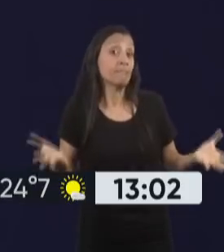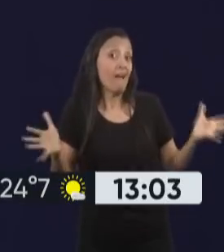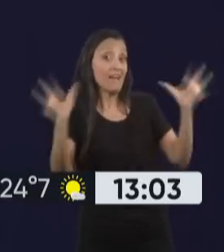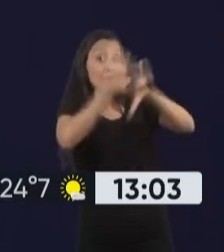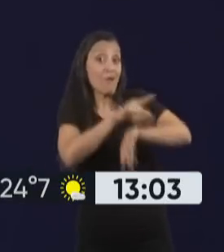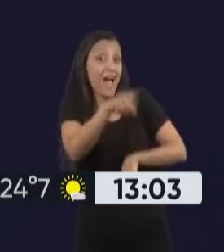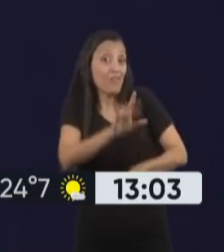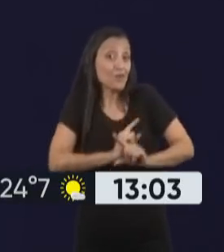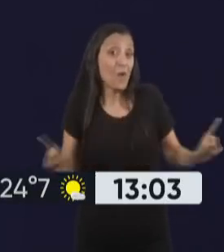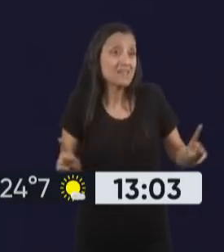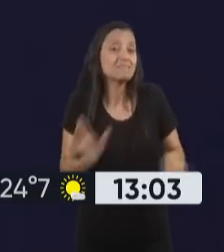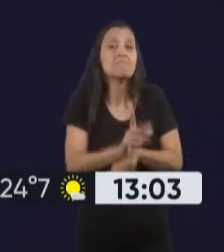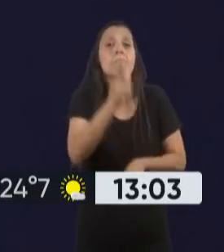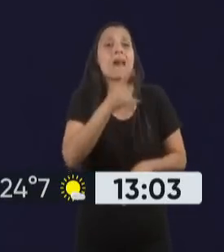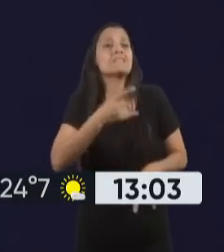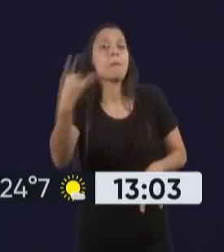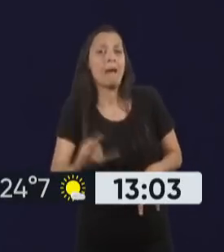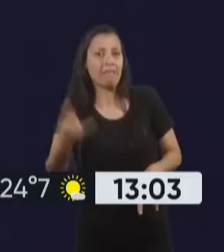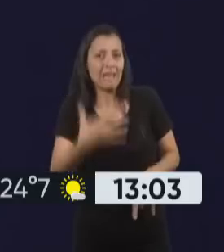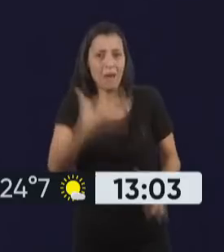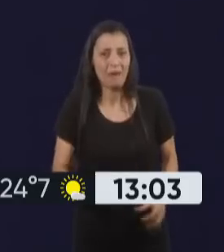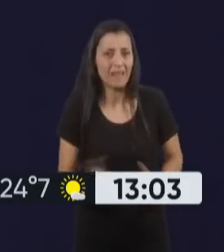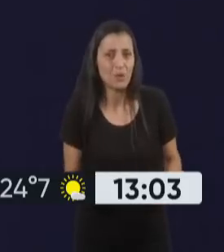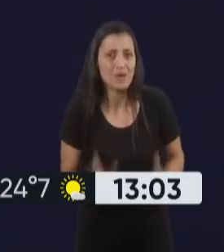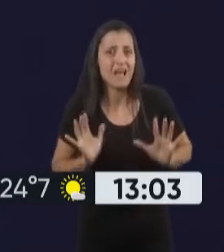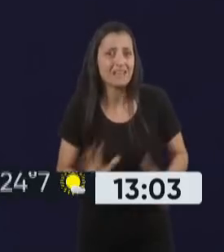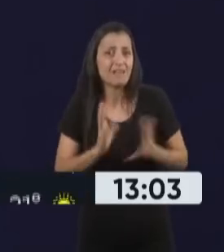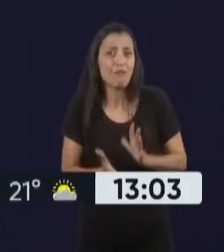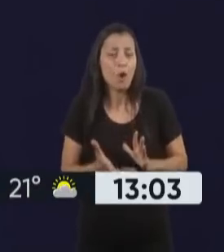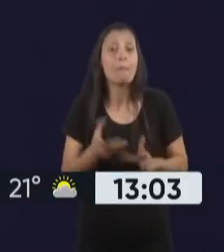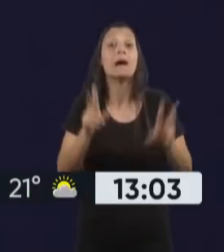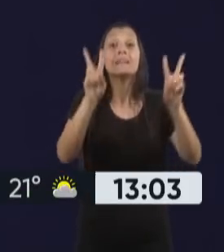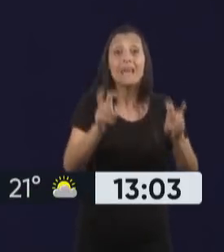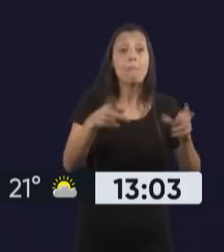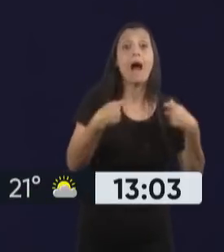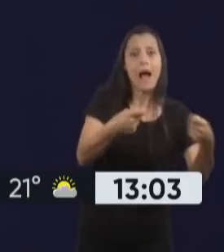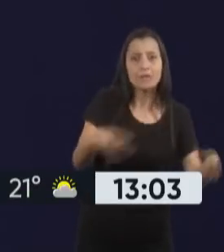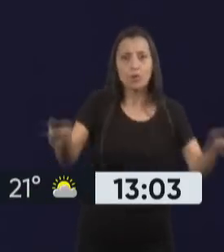algo que era ciencia ficción. No hay manera de, en equilibrio presupuestario,